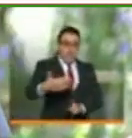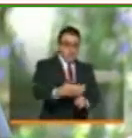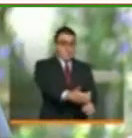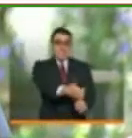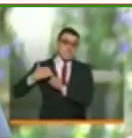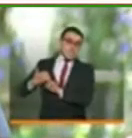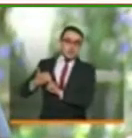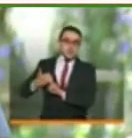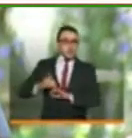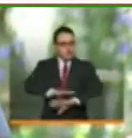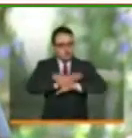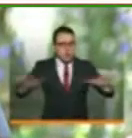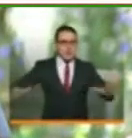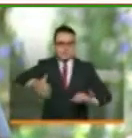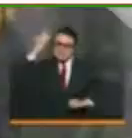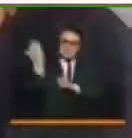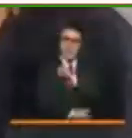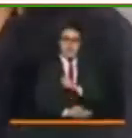menores.